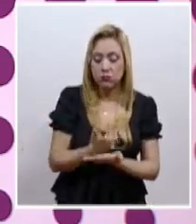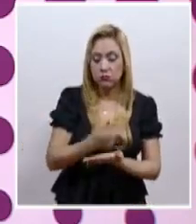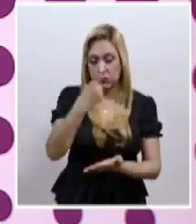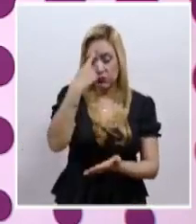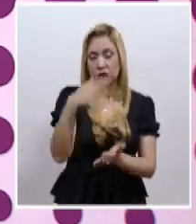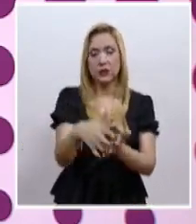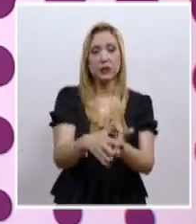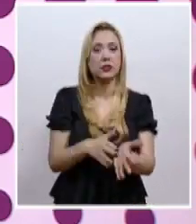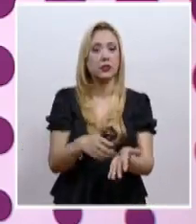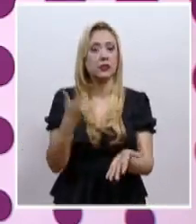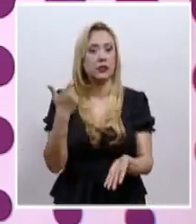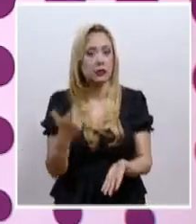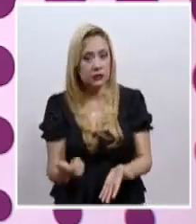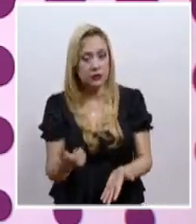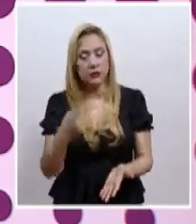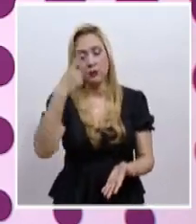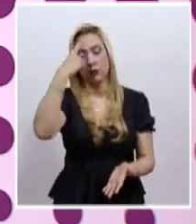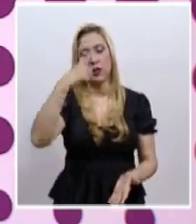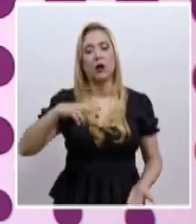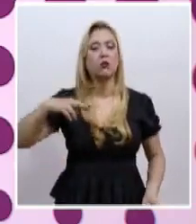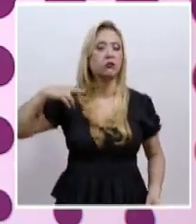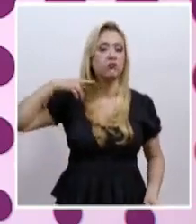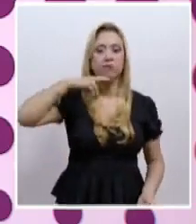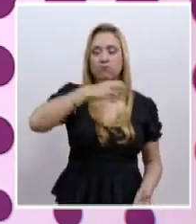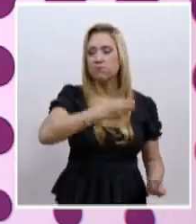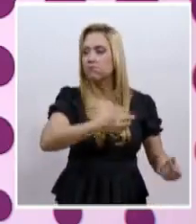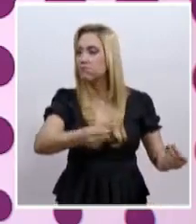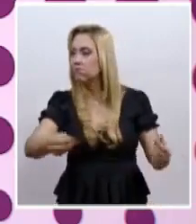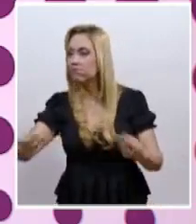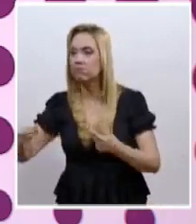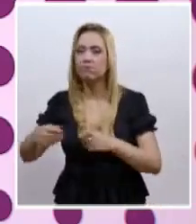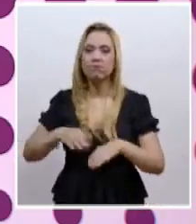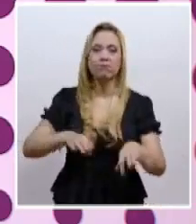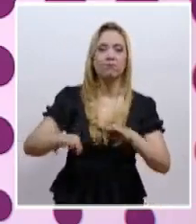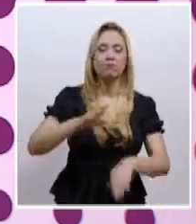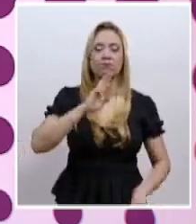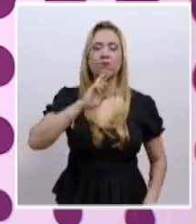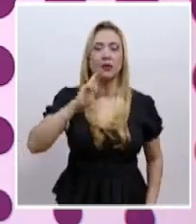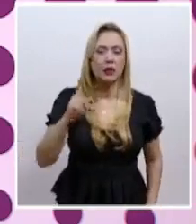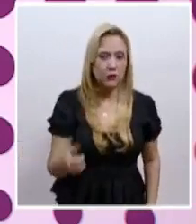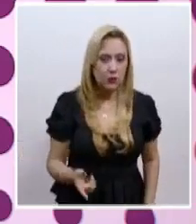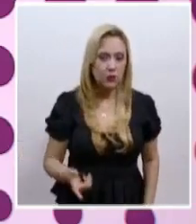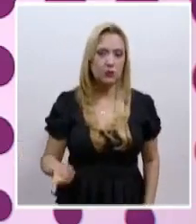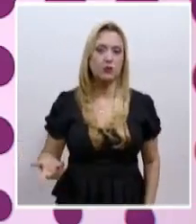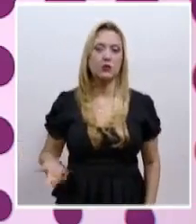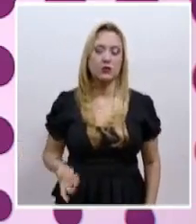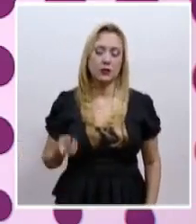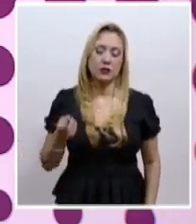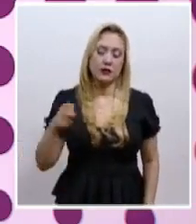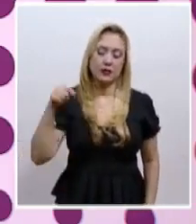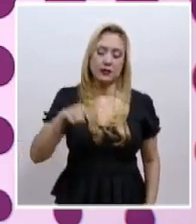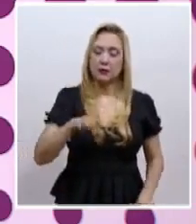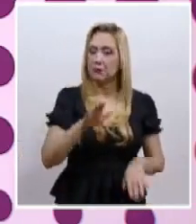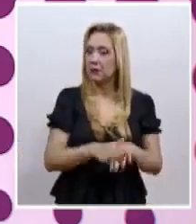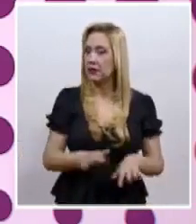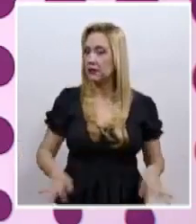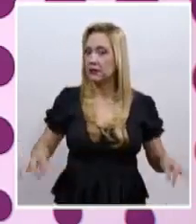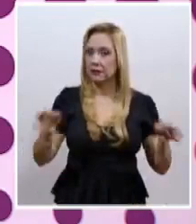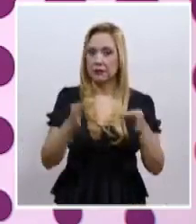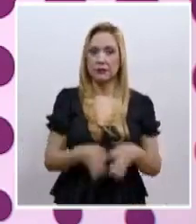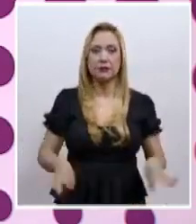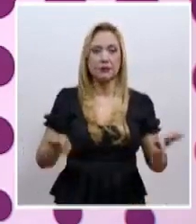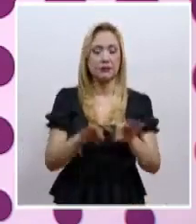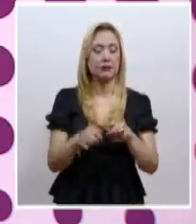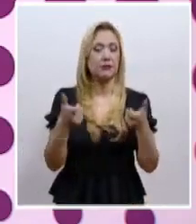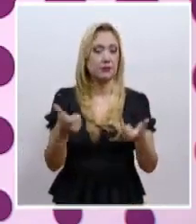ahorrar costos, para agilizar el mercado laboral para que pueda funcionar mejor, porque es uno de los mercados más importantes